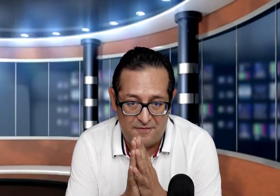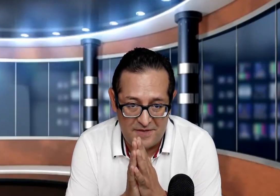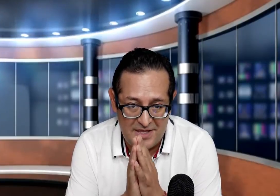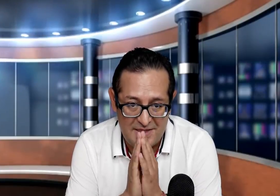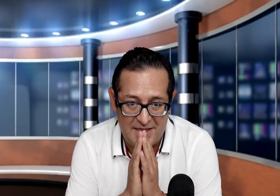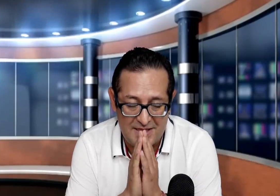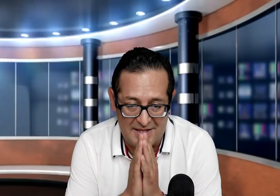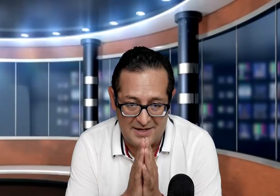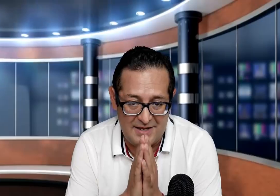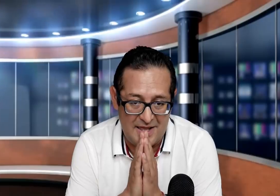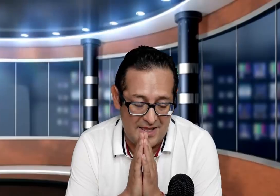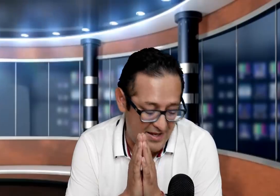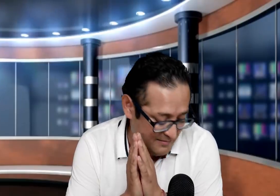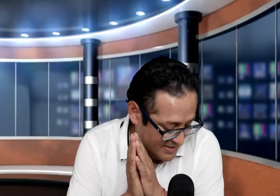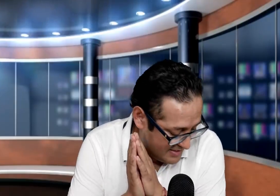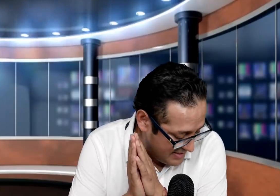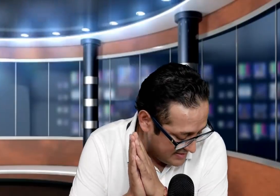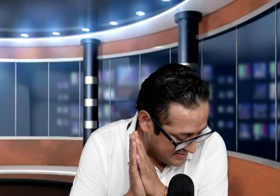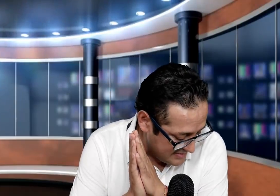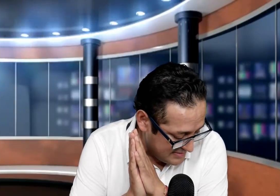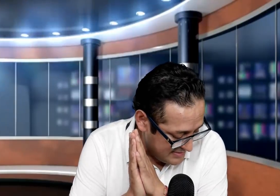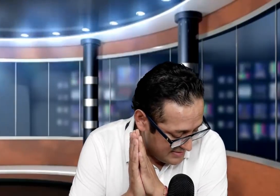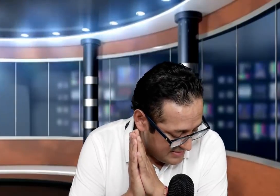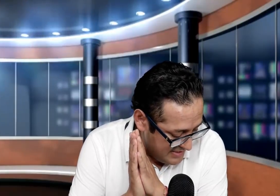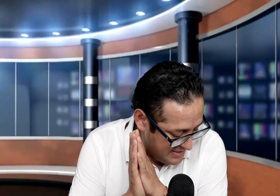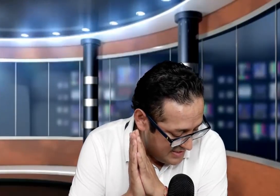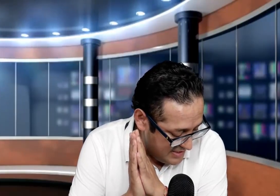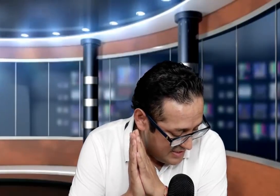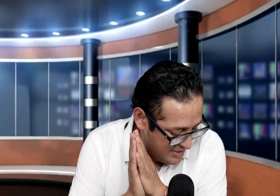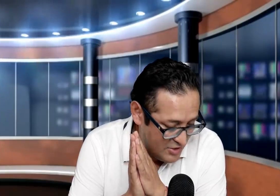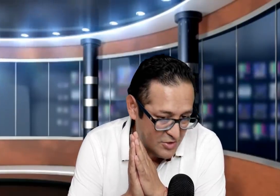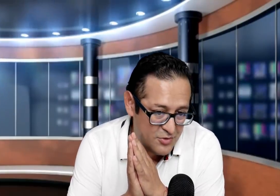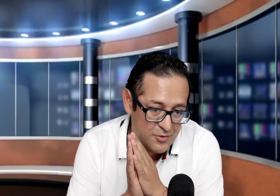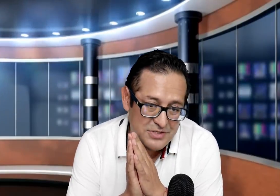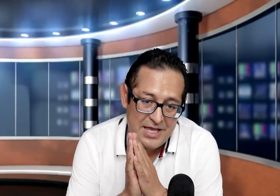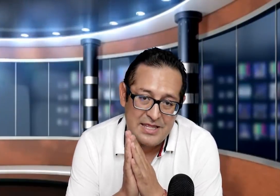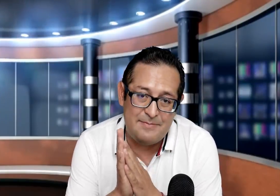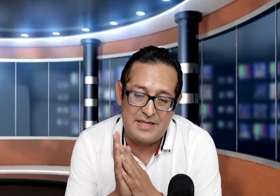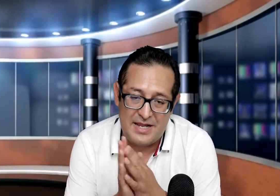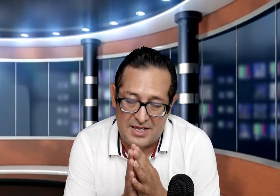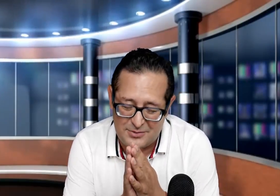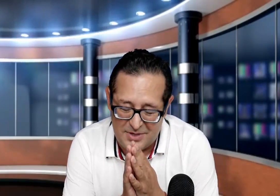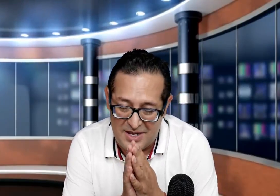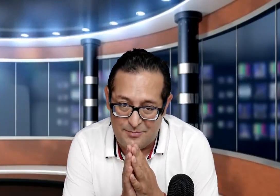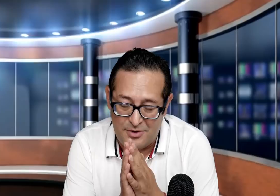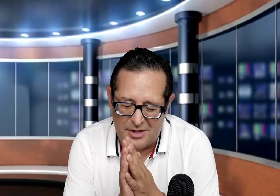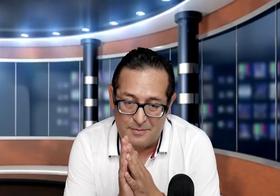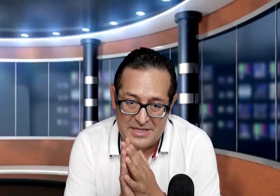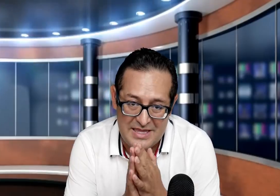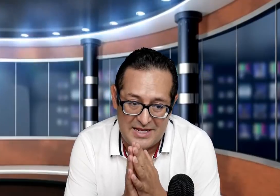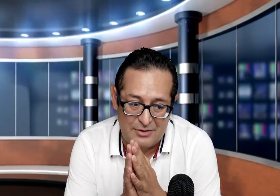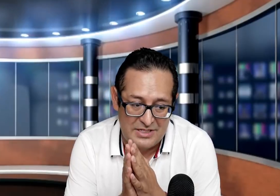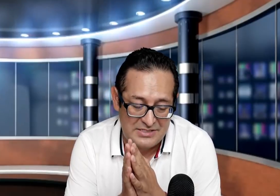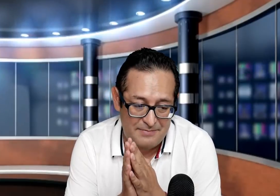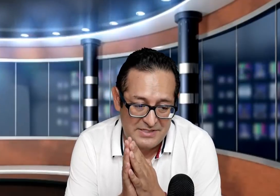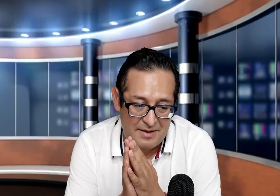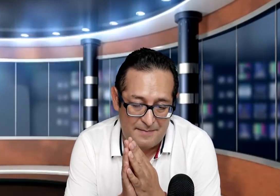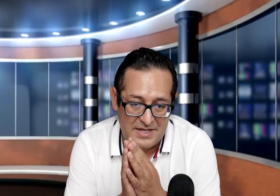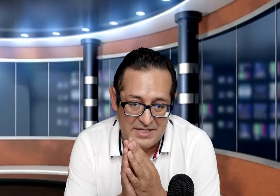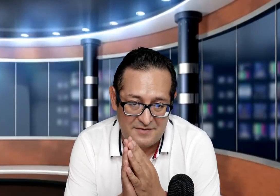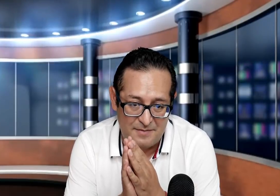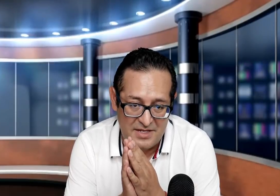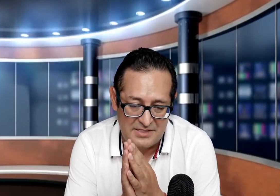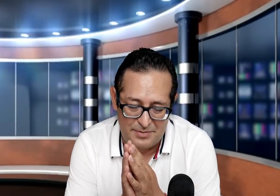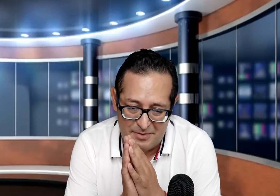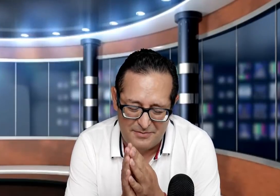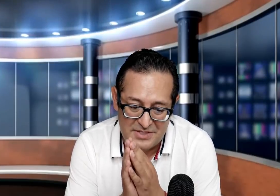apareció Frida Guerrera en la mañanera. Y no llega de manera casual, pero le voy a comentar que otras empiezan a